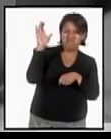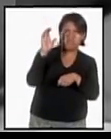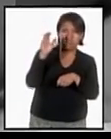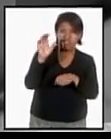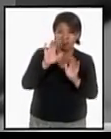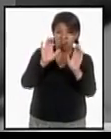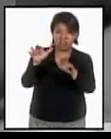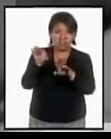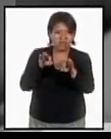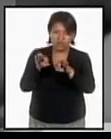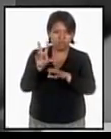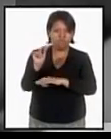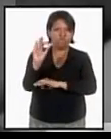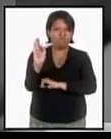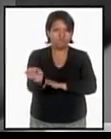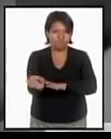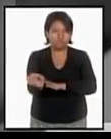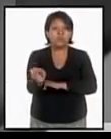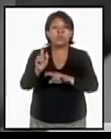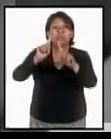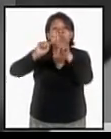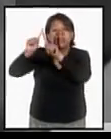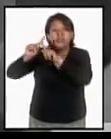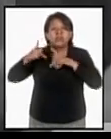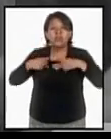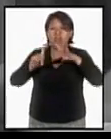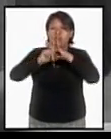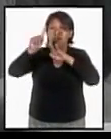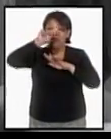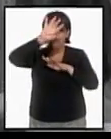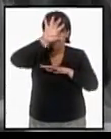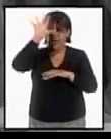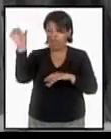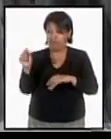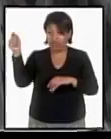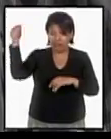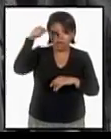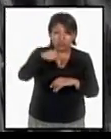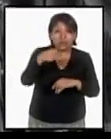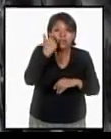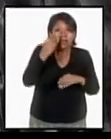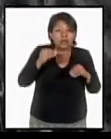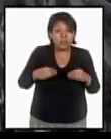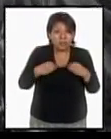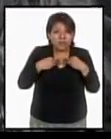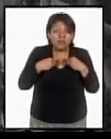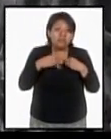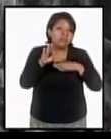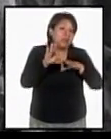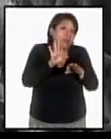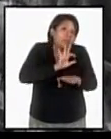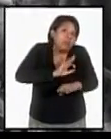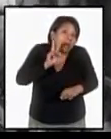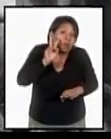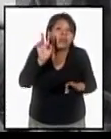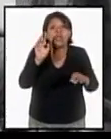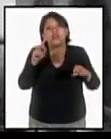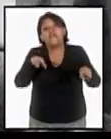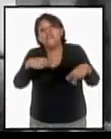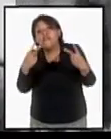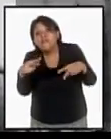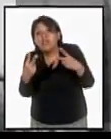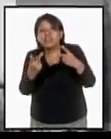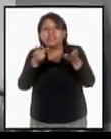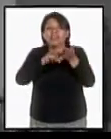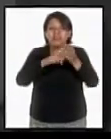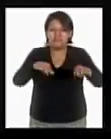trabajo. Muchos de los migrantes venidos de África para sobrevivir trabajan en lo que pueden. Son comerciantes en tianguis. Yo fui